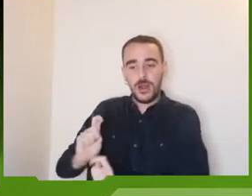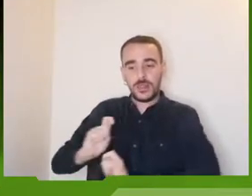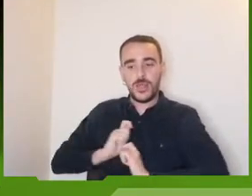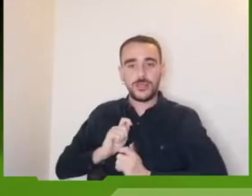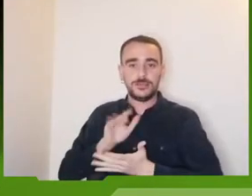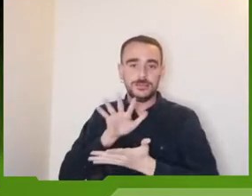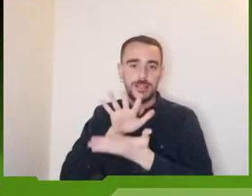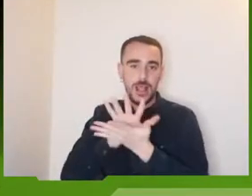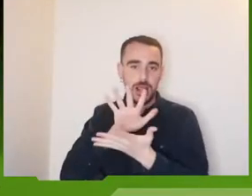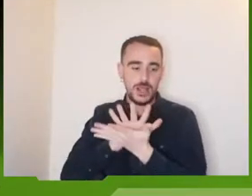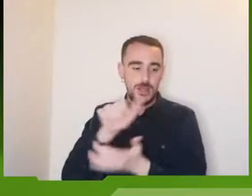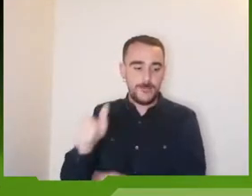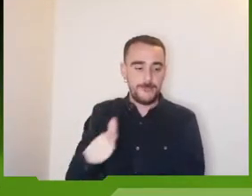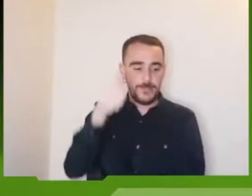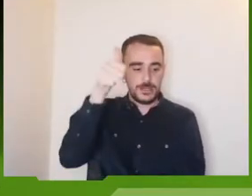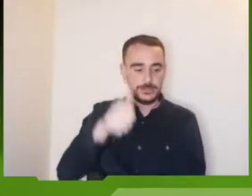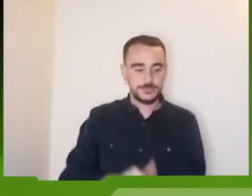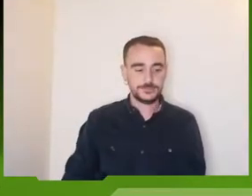Estamos esperando